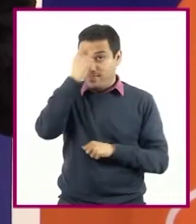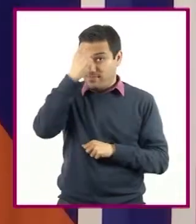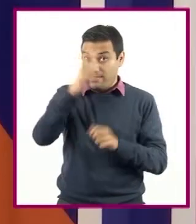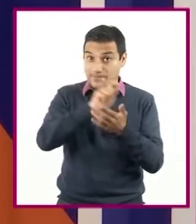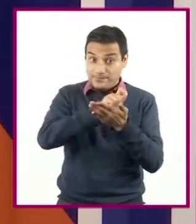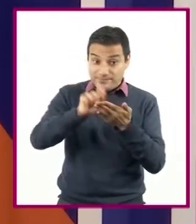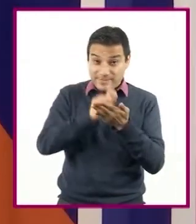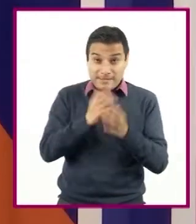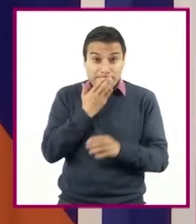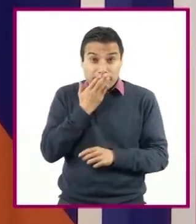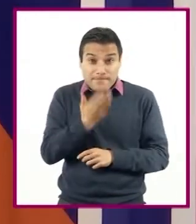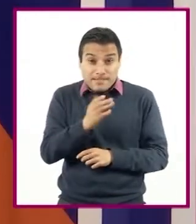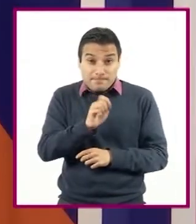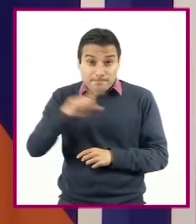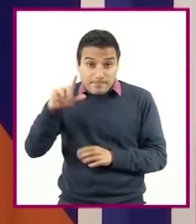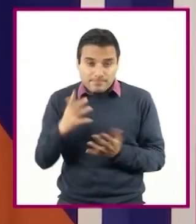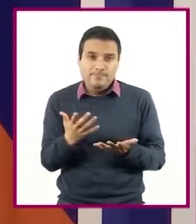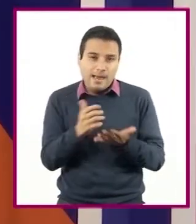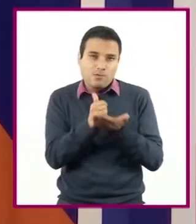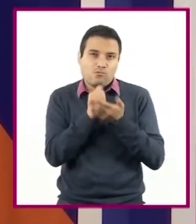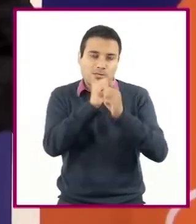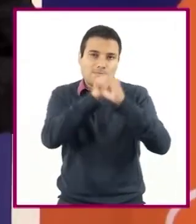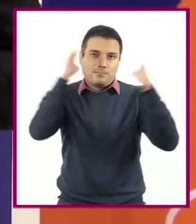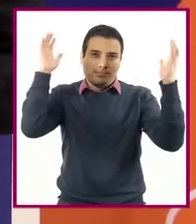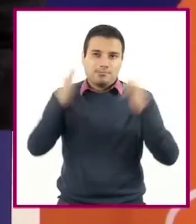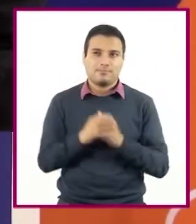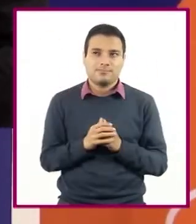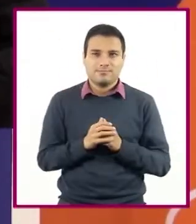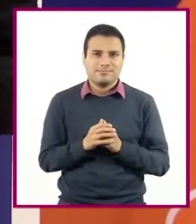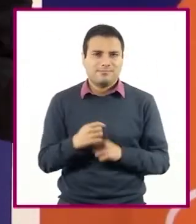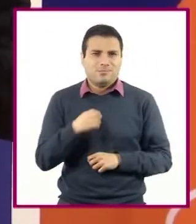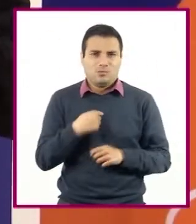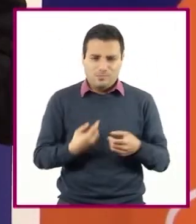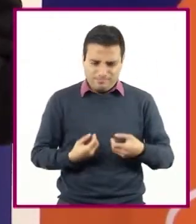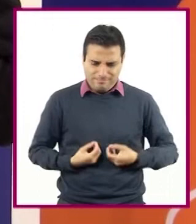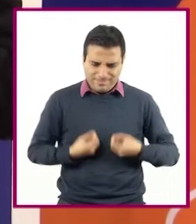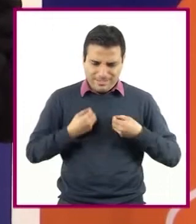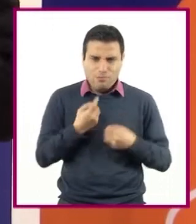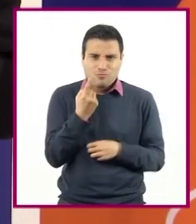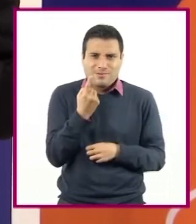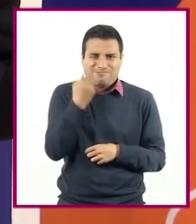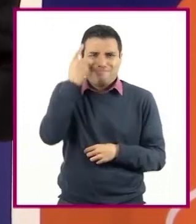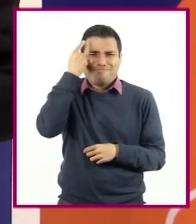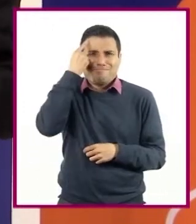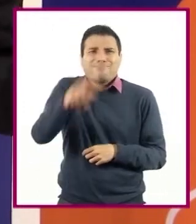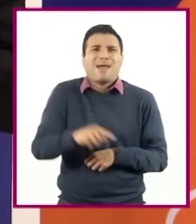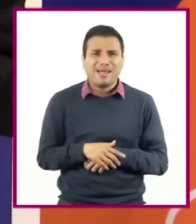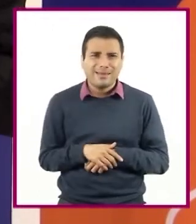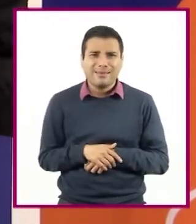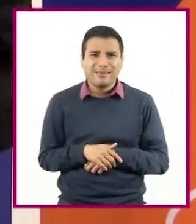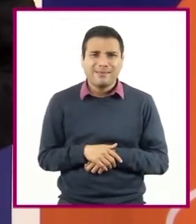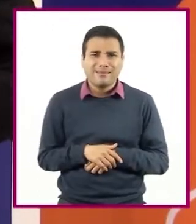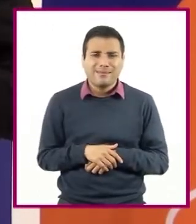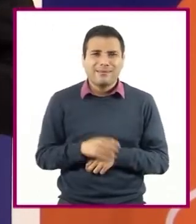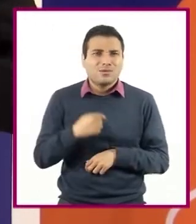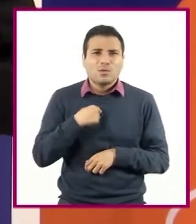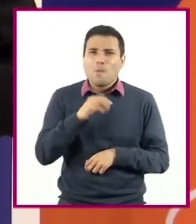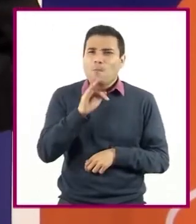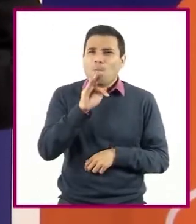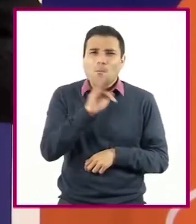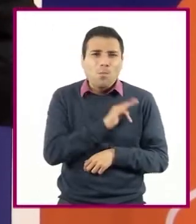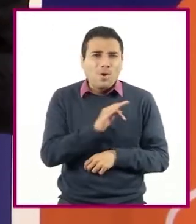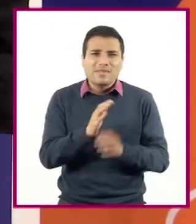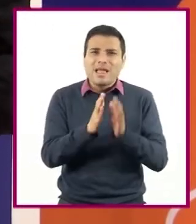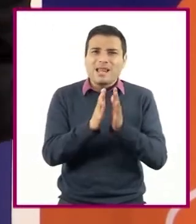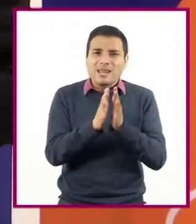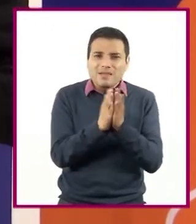escrito bien. ¿Por qué conformarse con una sola vida dentro del caparazón de una identidad repetitiva y cotidiana, sin